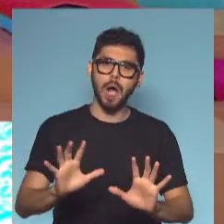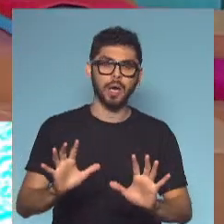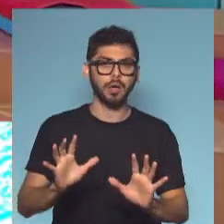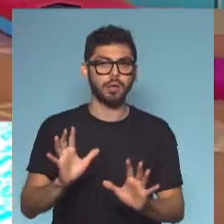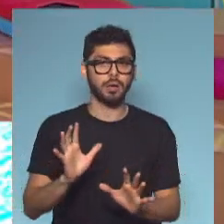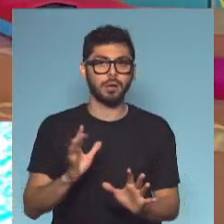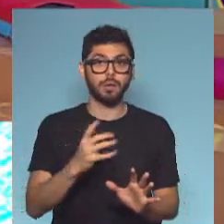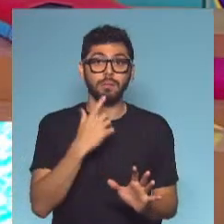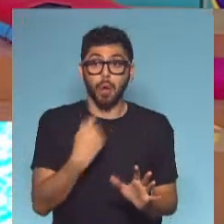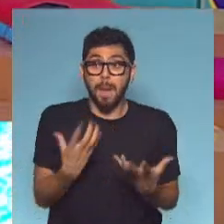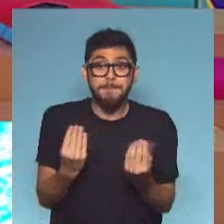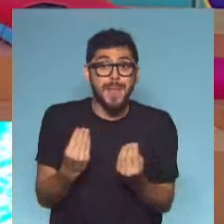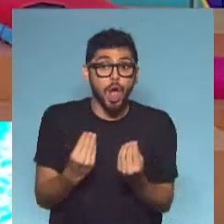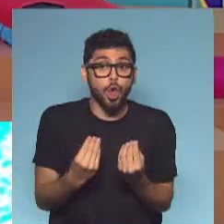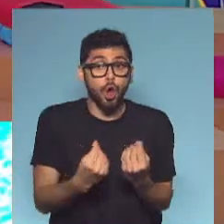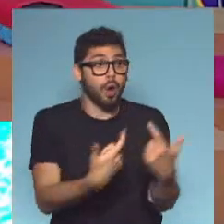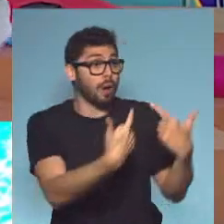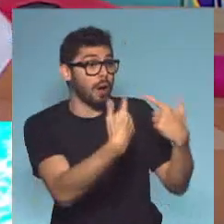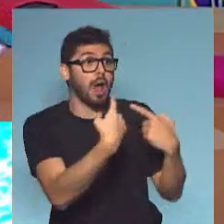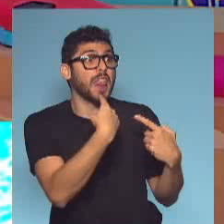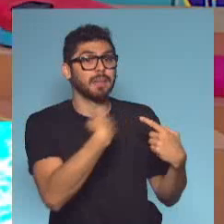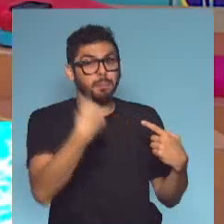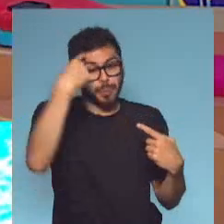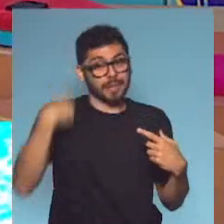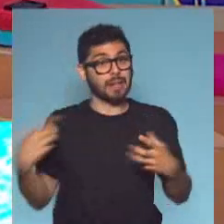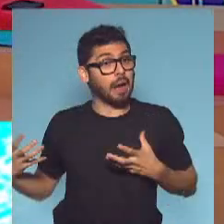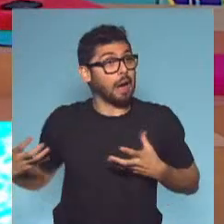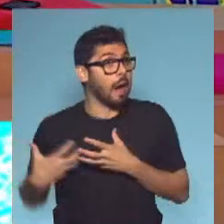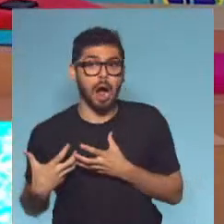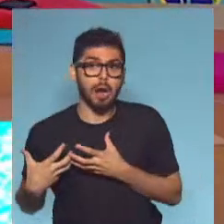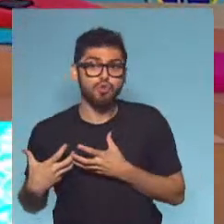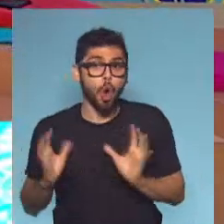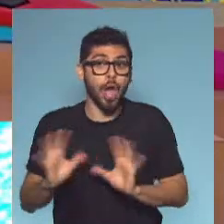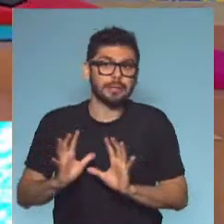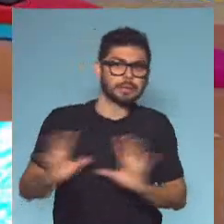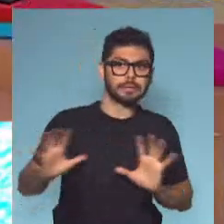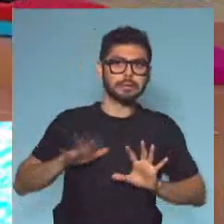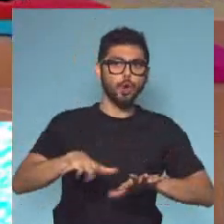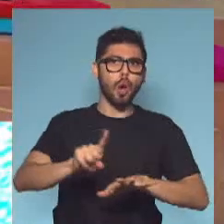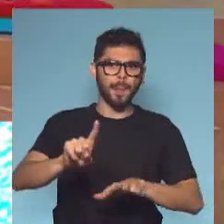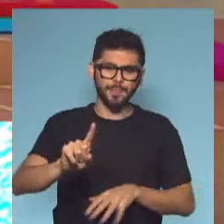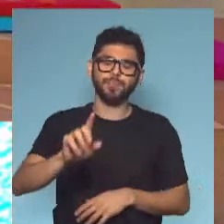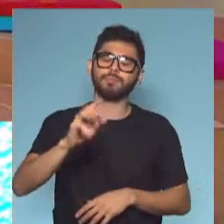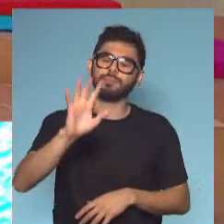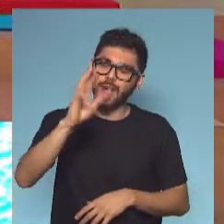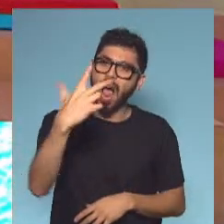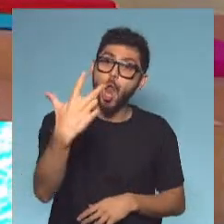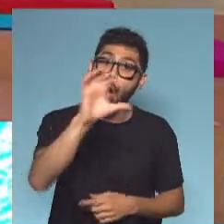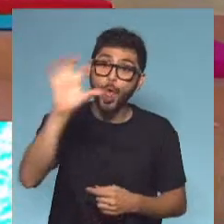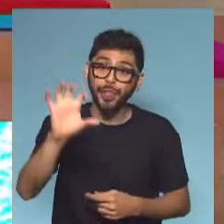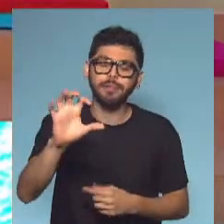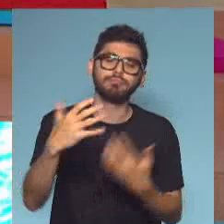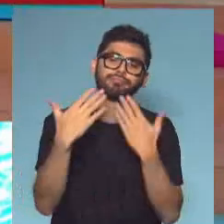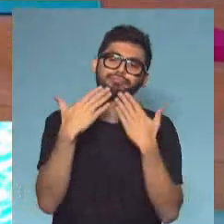ya no siguen protestando porque tienen miedo de que los maten. Bueno, a los tres, a Laura, a Andrea y a Alfredo, les agradecemos estar acá